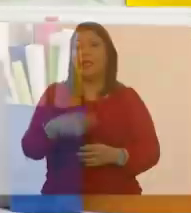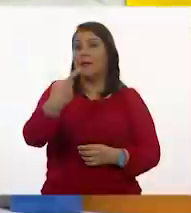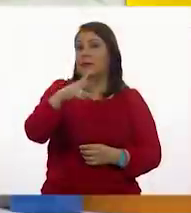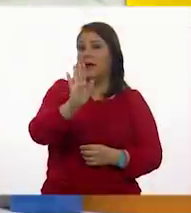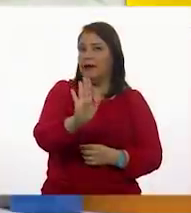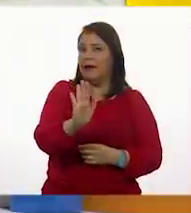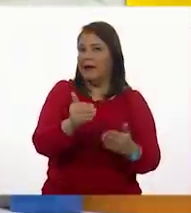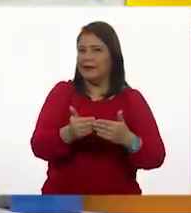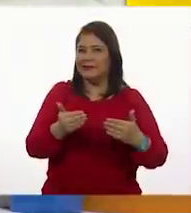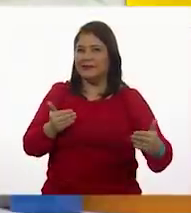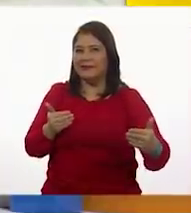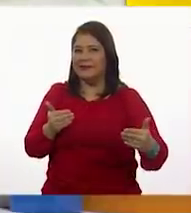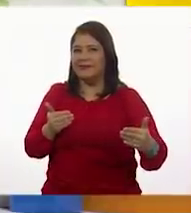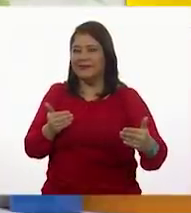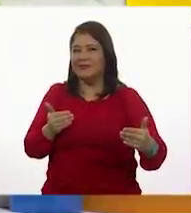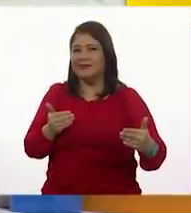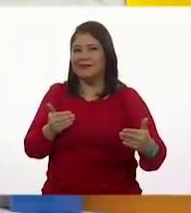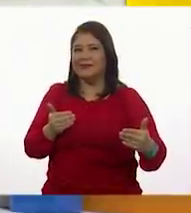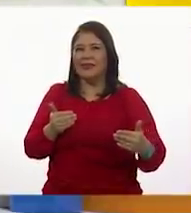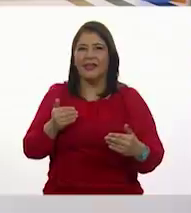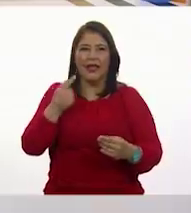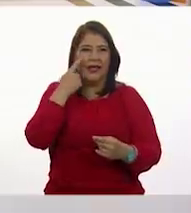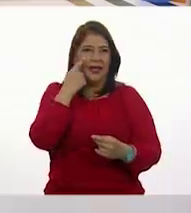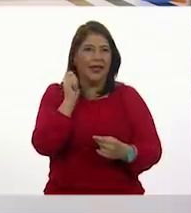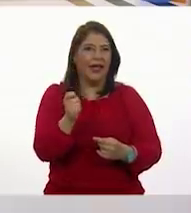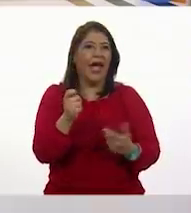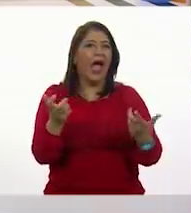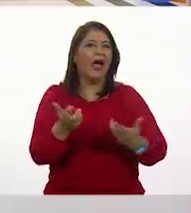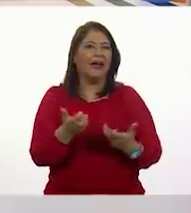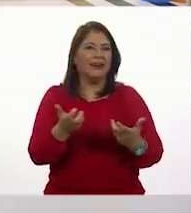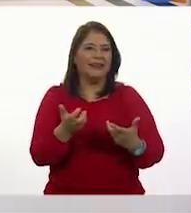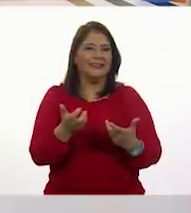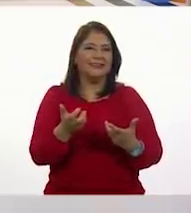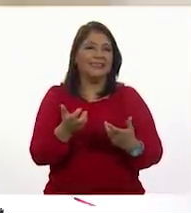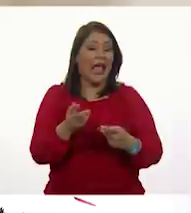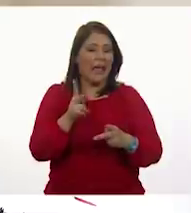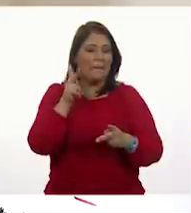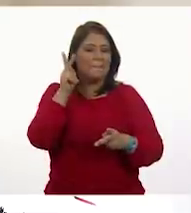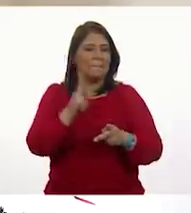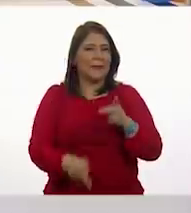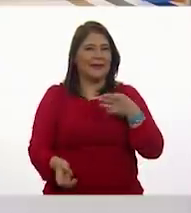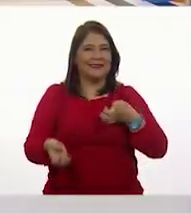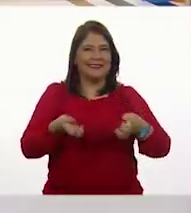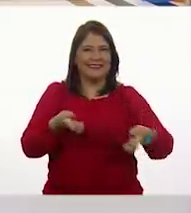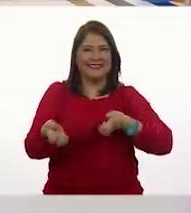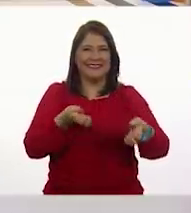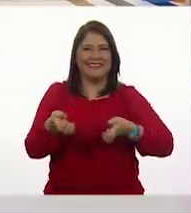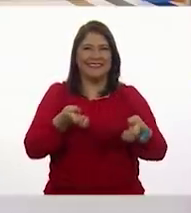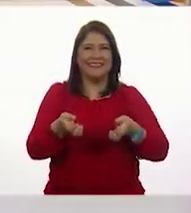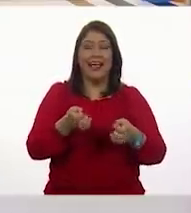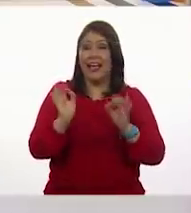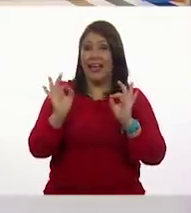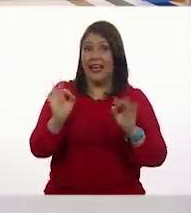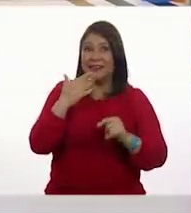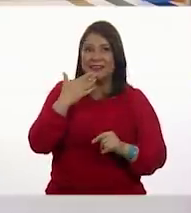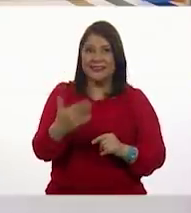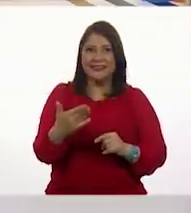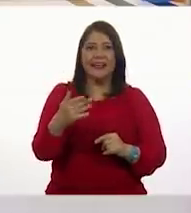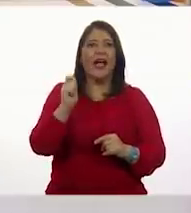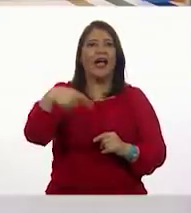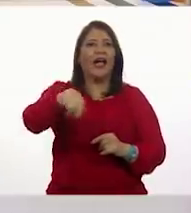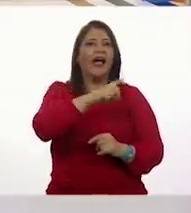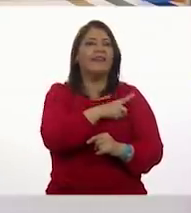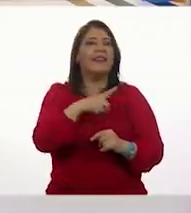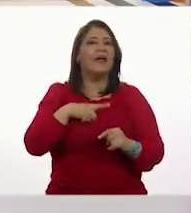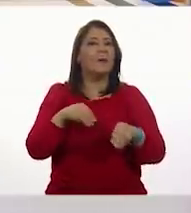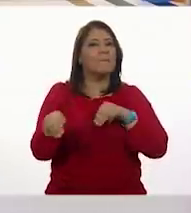Pero antes, vayamos a ¡una pausa activa! ¡Exacto! Así que hay que